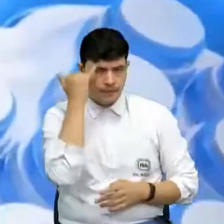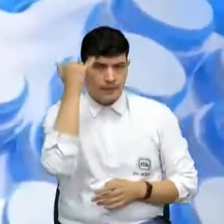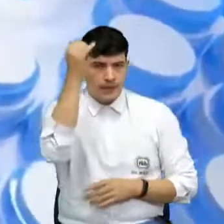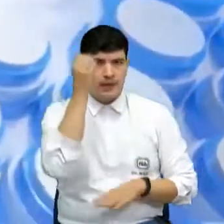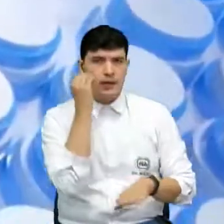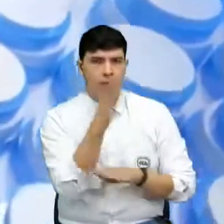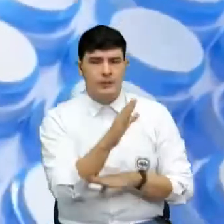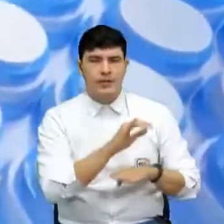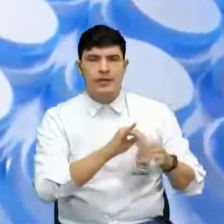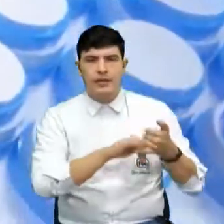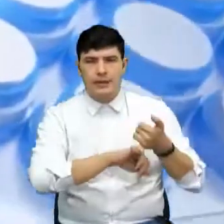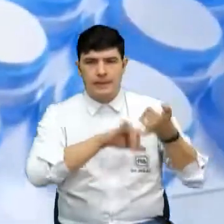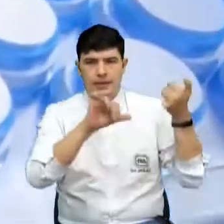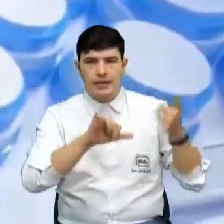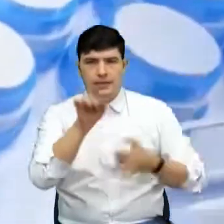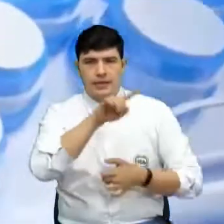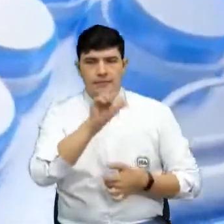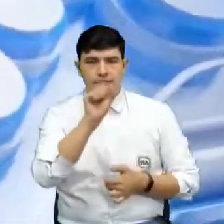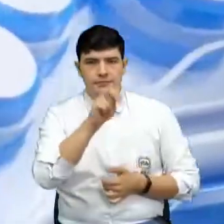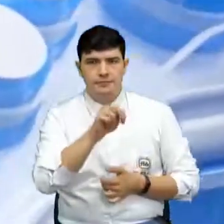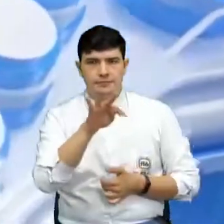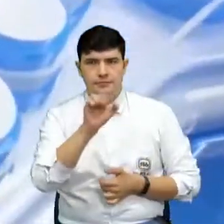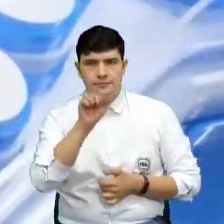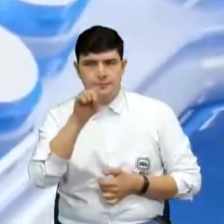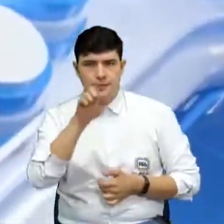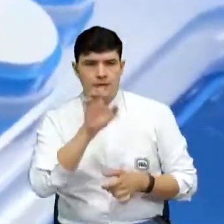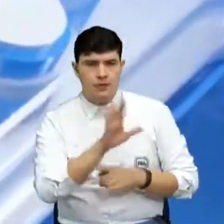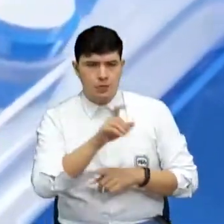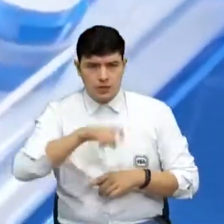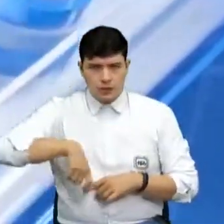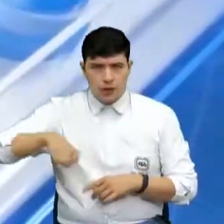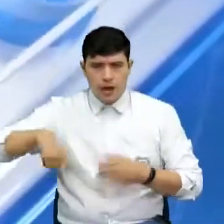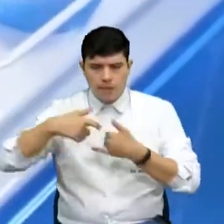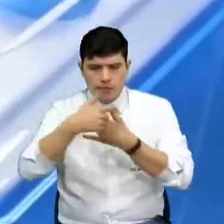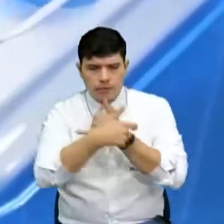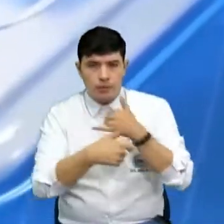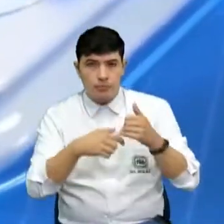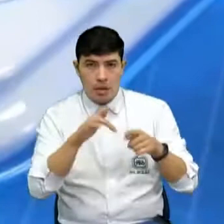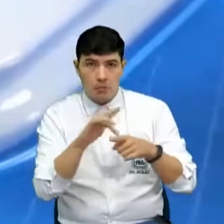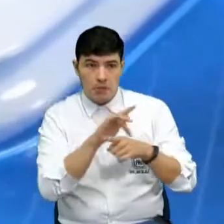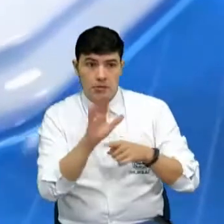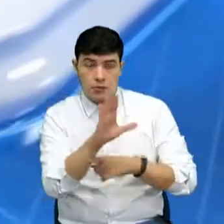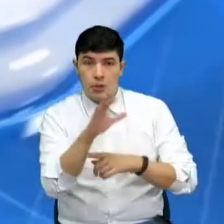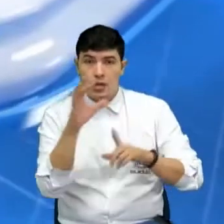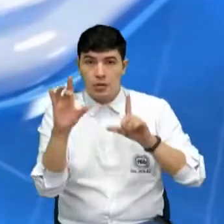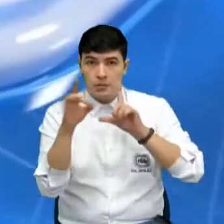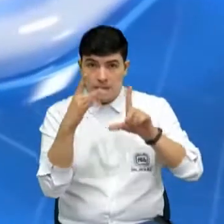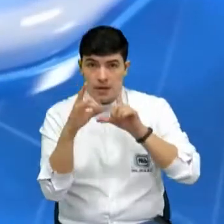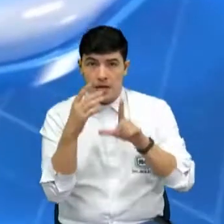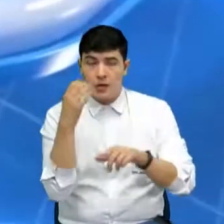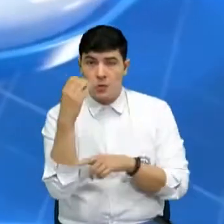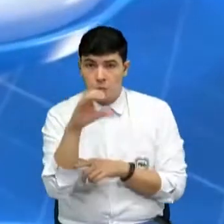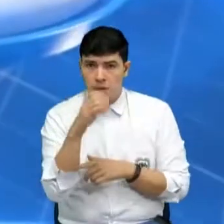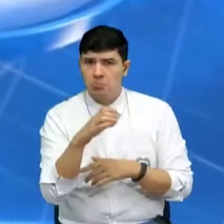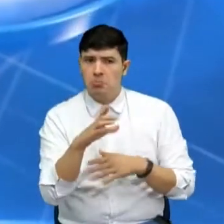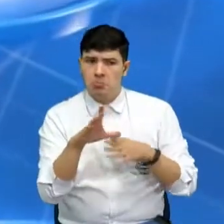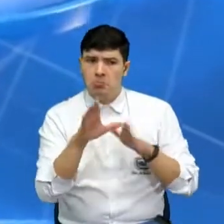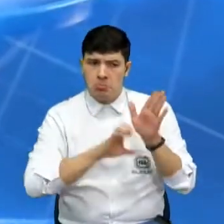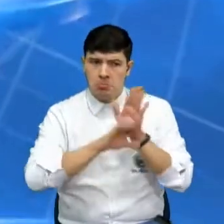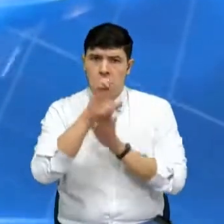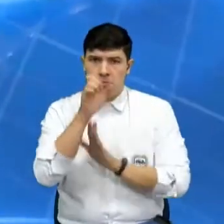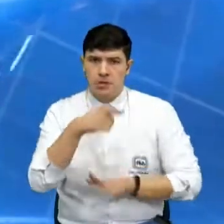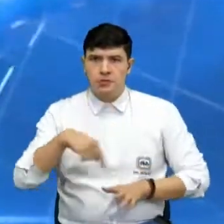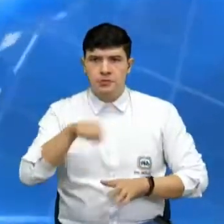Fe que se implementa en todas sus escuelas en el país. En Cúcuta ha tenido mucho éxito y ha sido muy útil para mantener a los